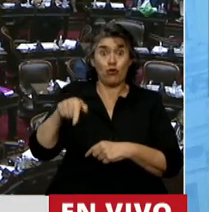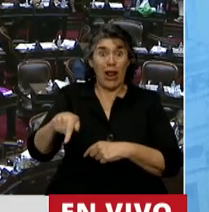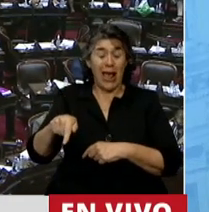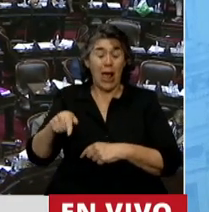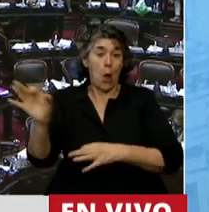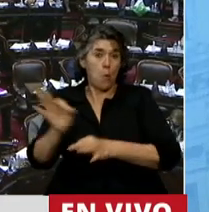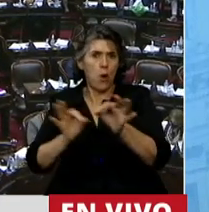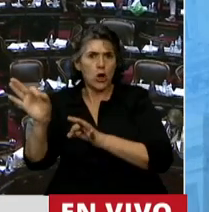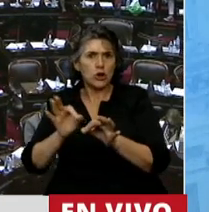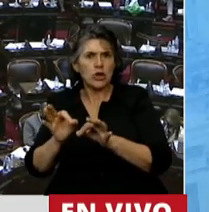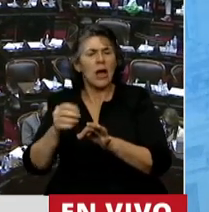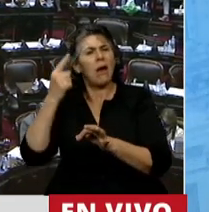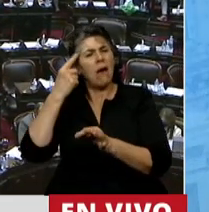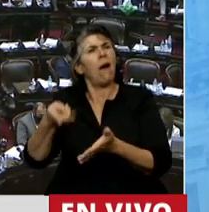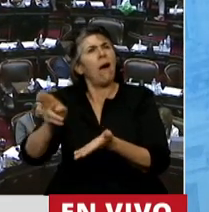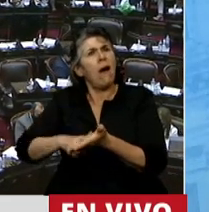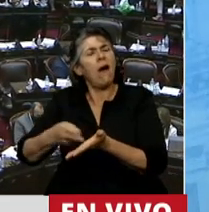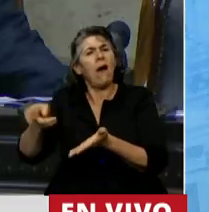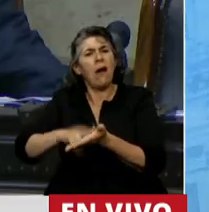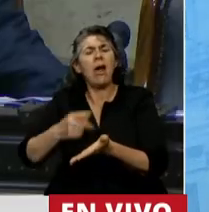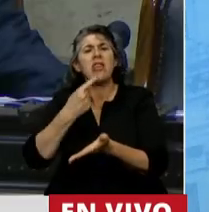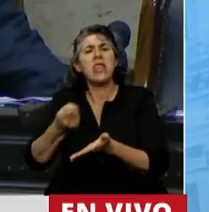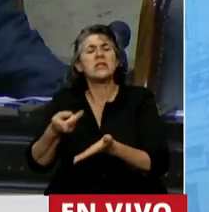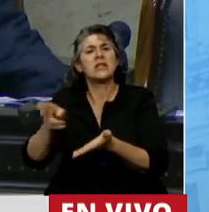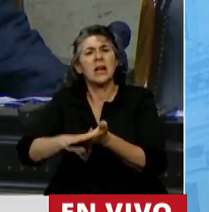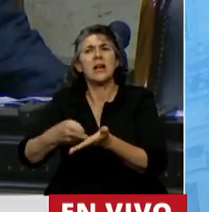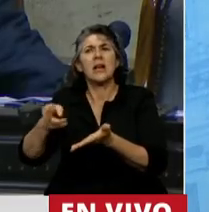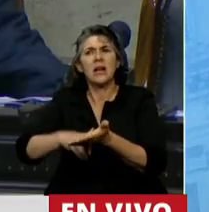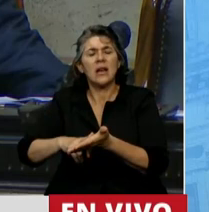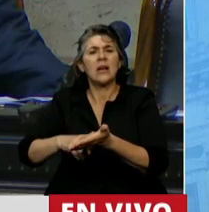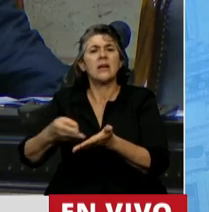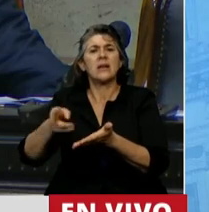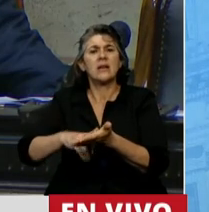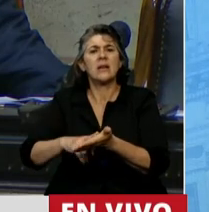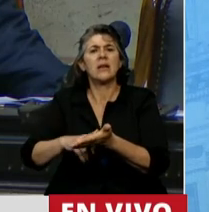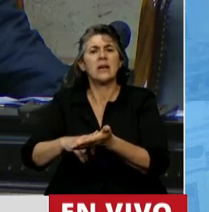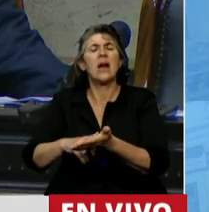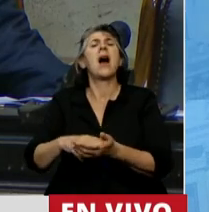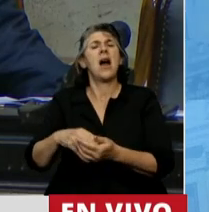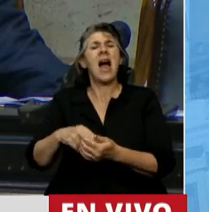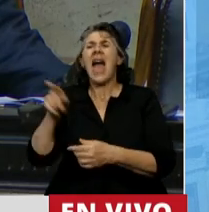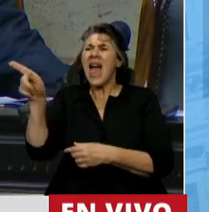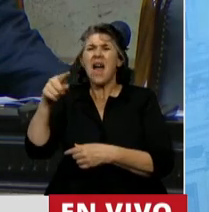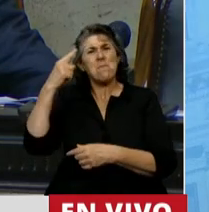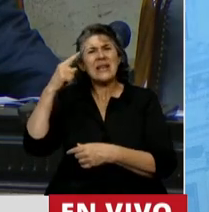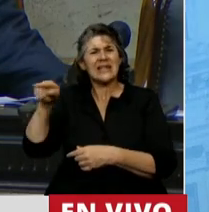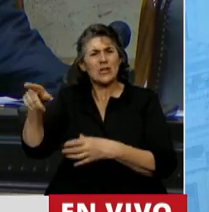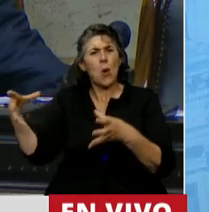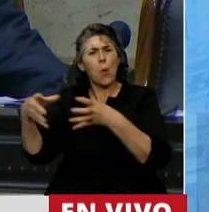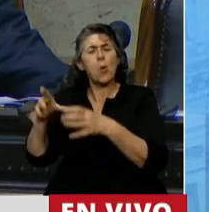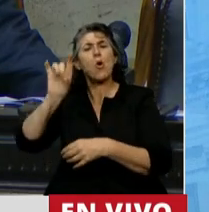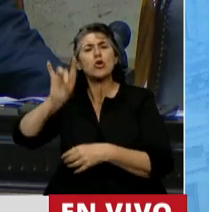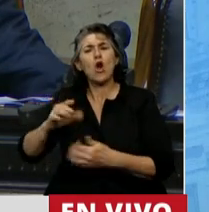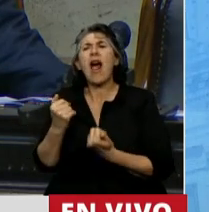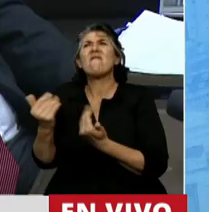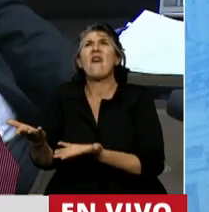sea repetir una y mil veces que son quienes están a favor de la vida. Todos estamos